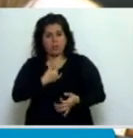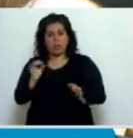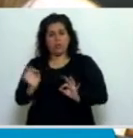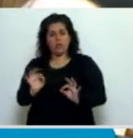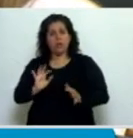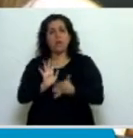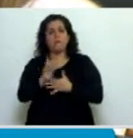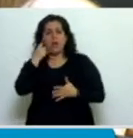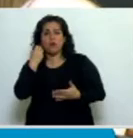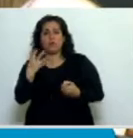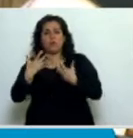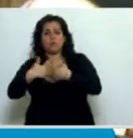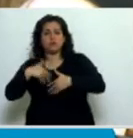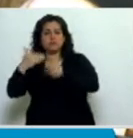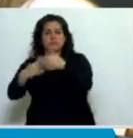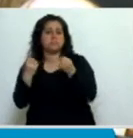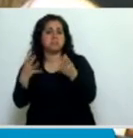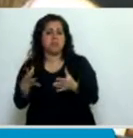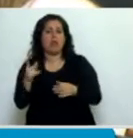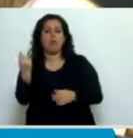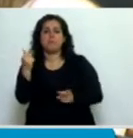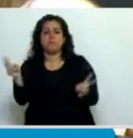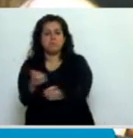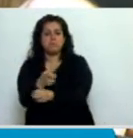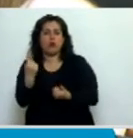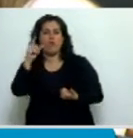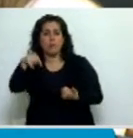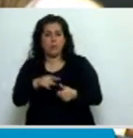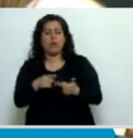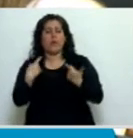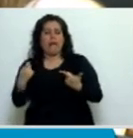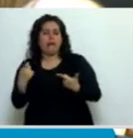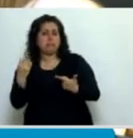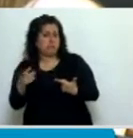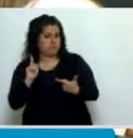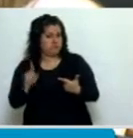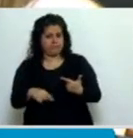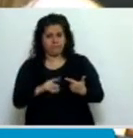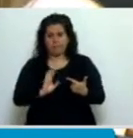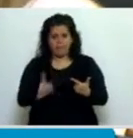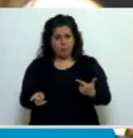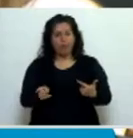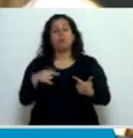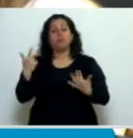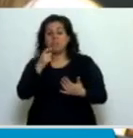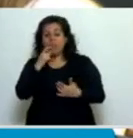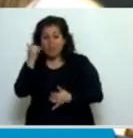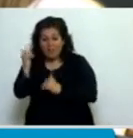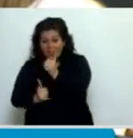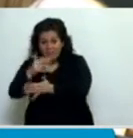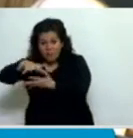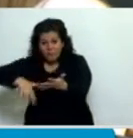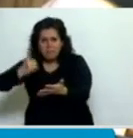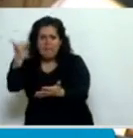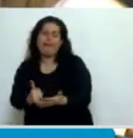prever la evolución del sistema, la proyección de ingresos y gastos. Señala que conocer esto permitiría tomar, si